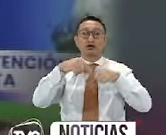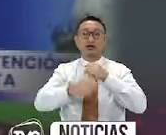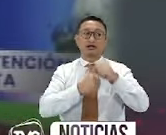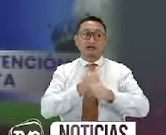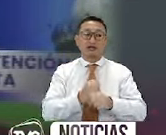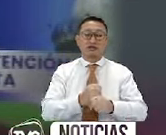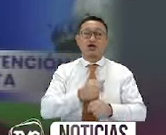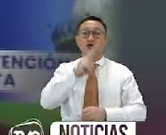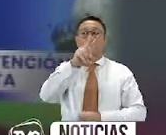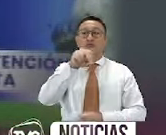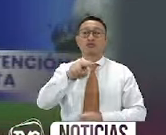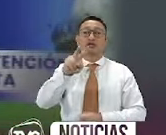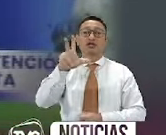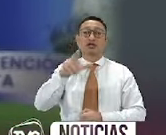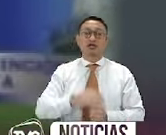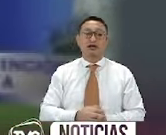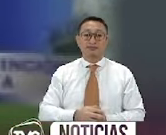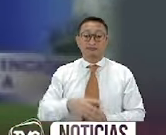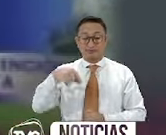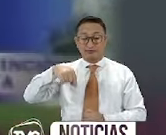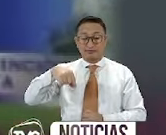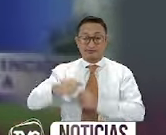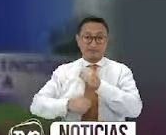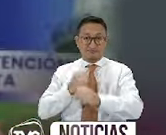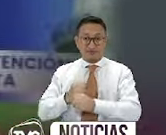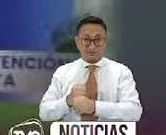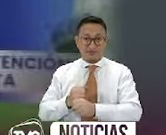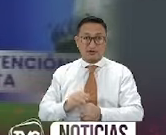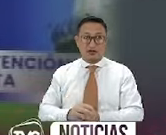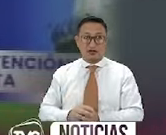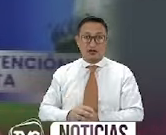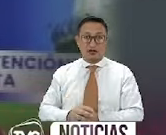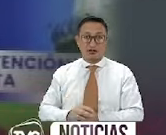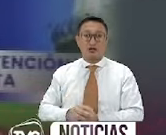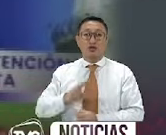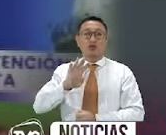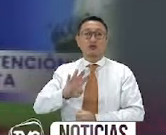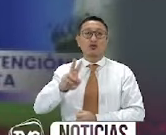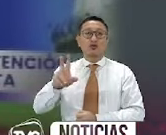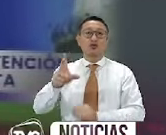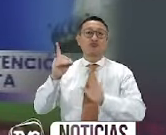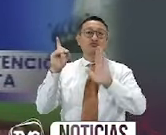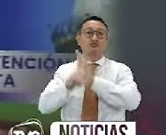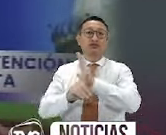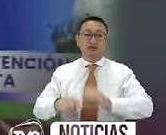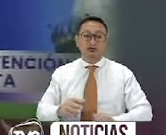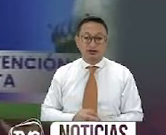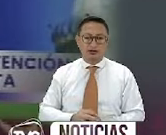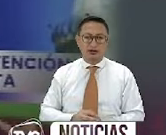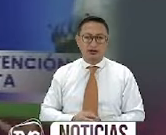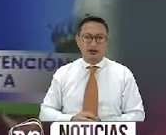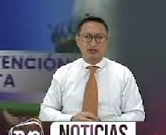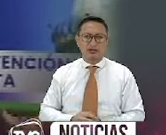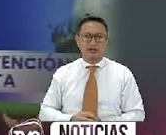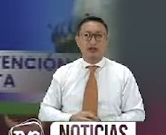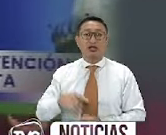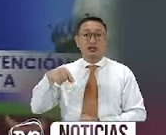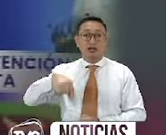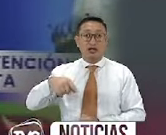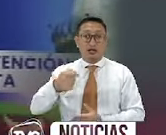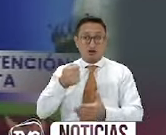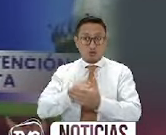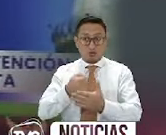2023 y lo que va del año tenemos alrededor de 42 casos. Se han realizado consumos altos de las tarjetas de créditos